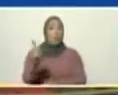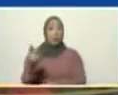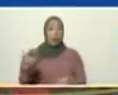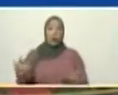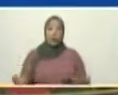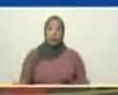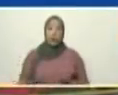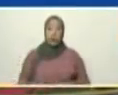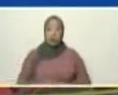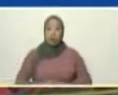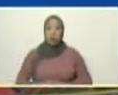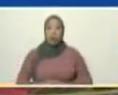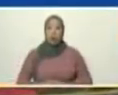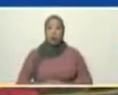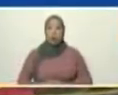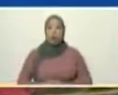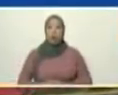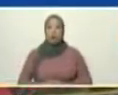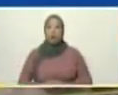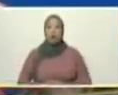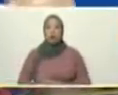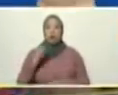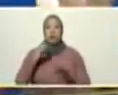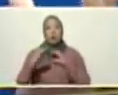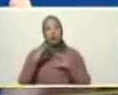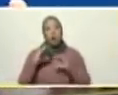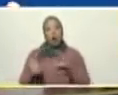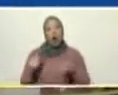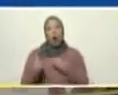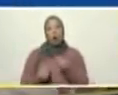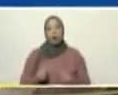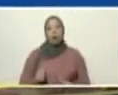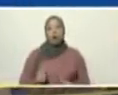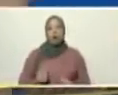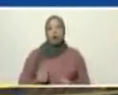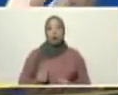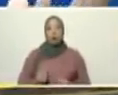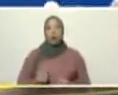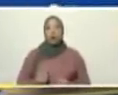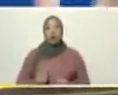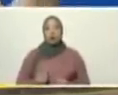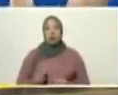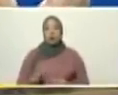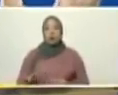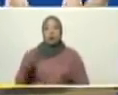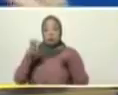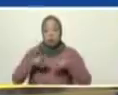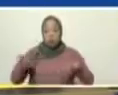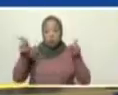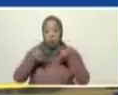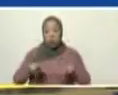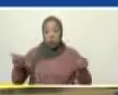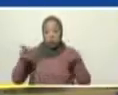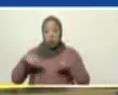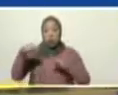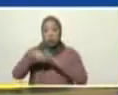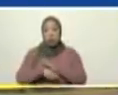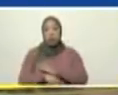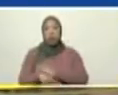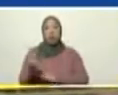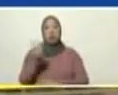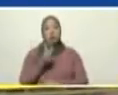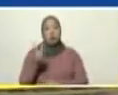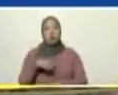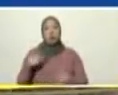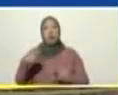esa forma de comunicar que, bueno, decíamos que habría que analizar, que lo analizamos en el Congreso Bicentenario de los Pueblos,